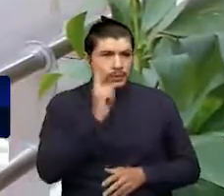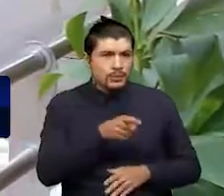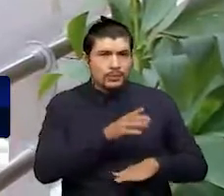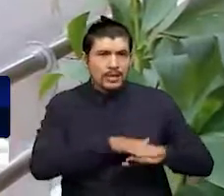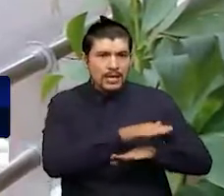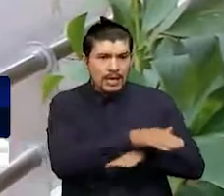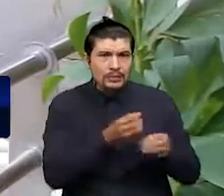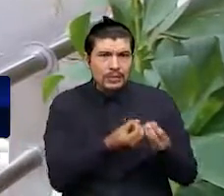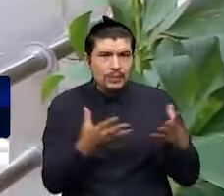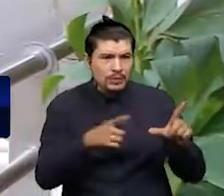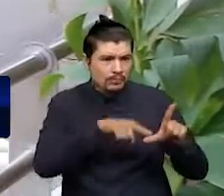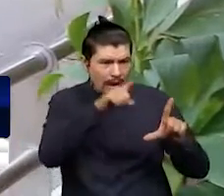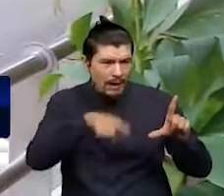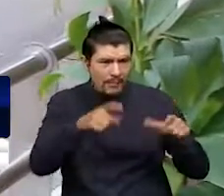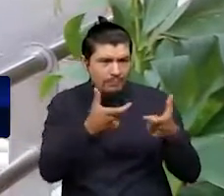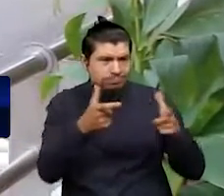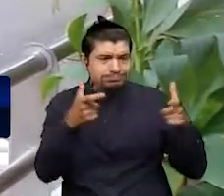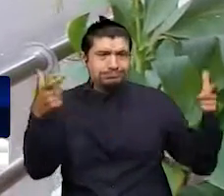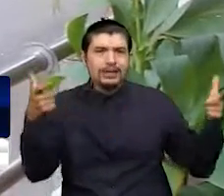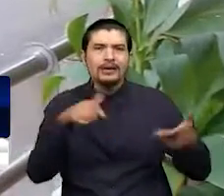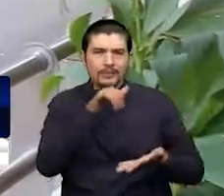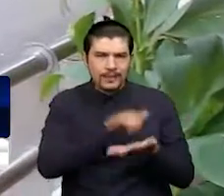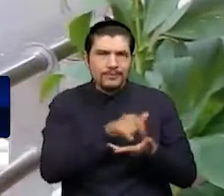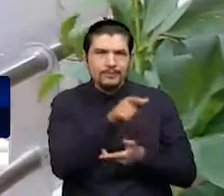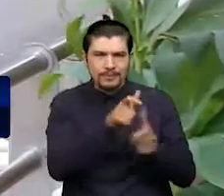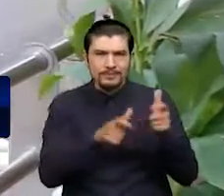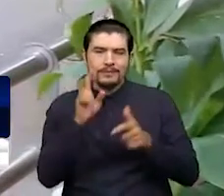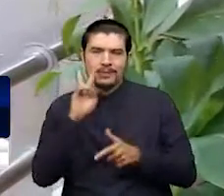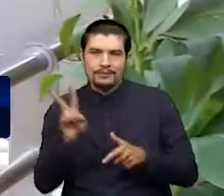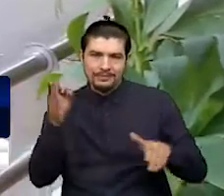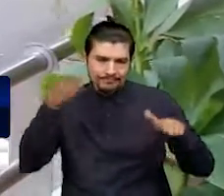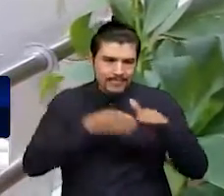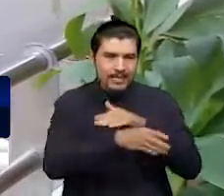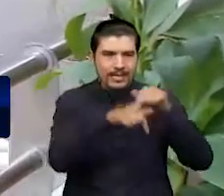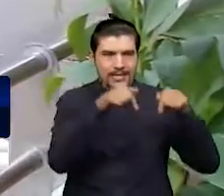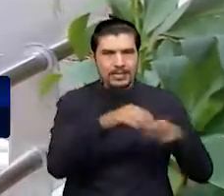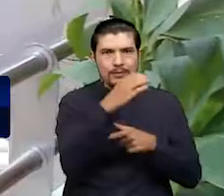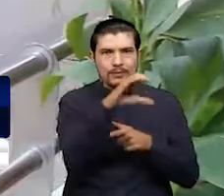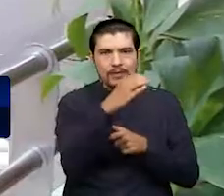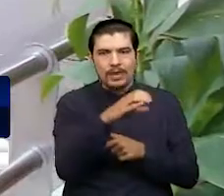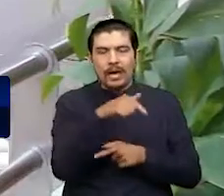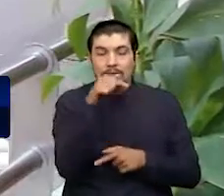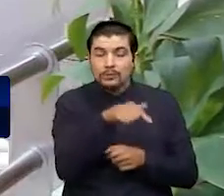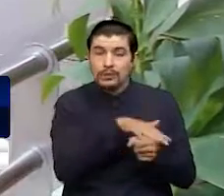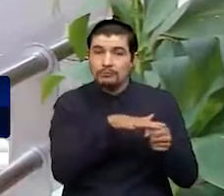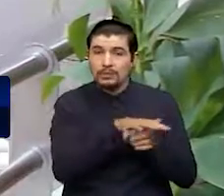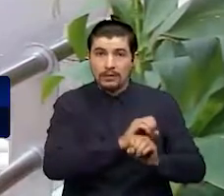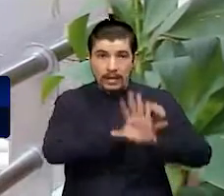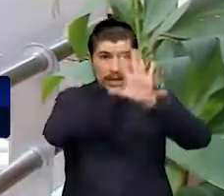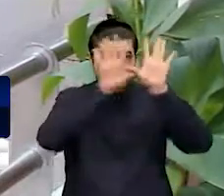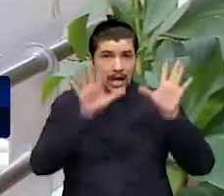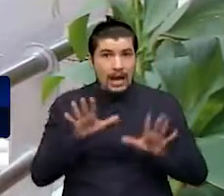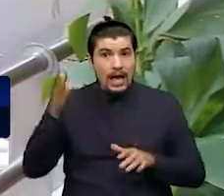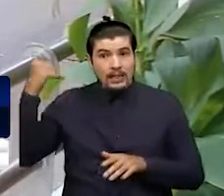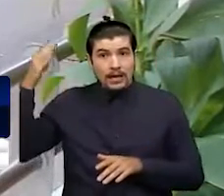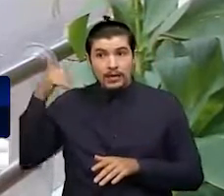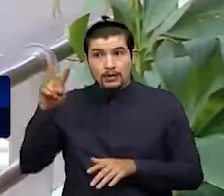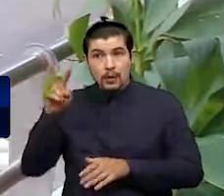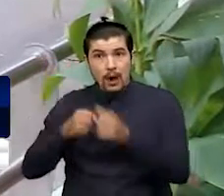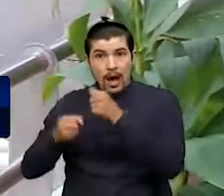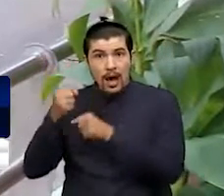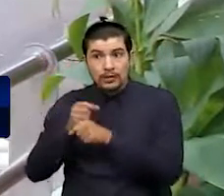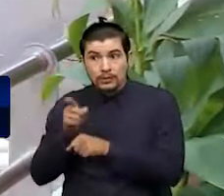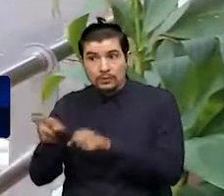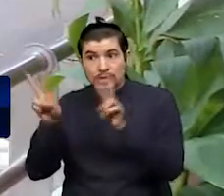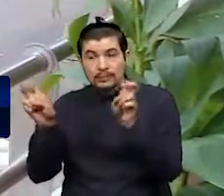se hayan disparado estos índices de delincuencia es una situación clara nosotros no teníamos ese tema y aparece hace dos años este tema a